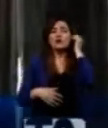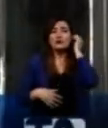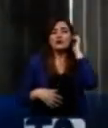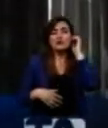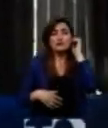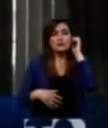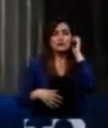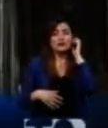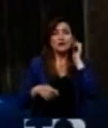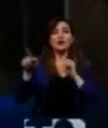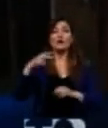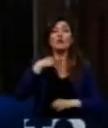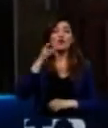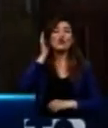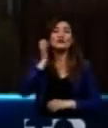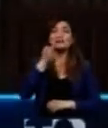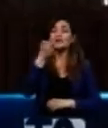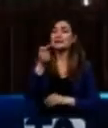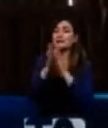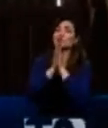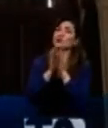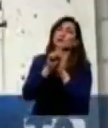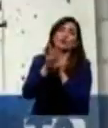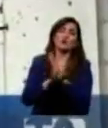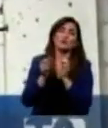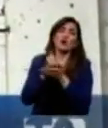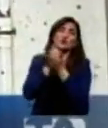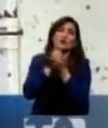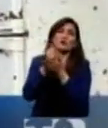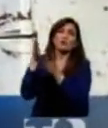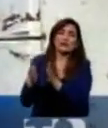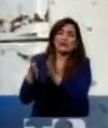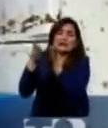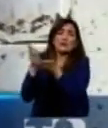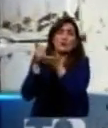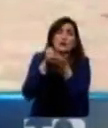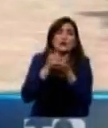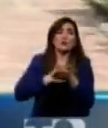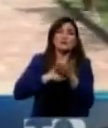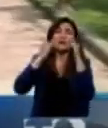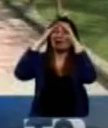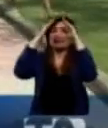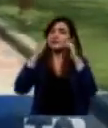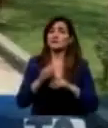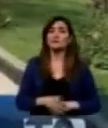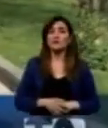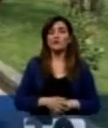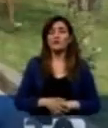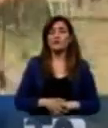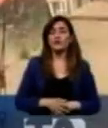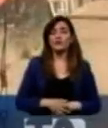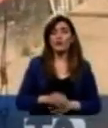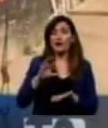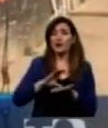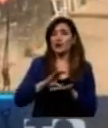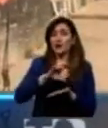ayuda, cualquier ojitecín, cualquier cosita que yo me sirva para beneficio de hacer mi rancho. Casi en el centro